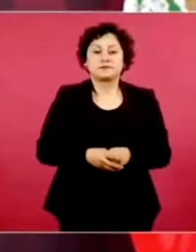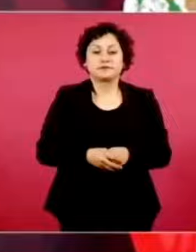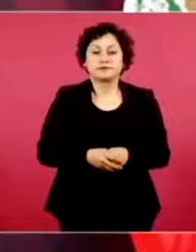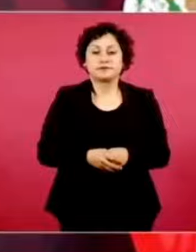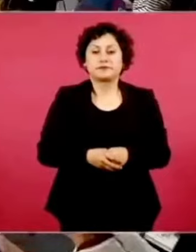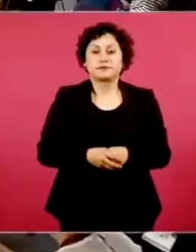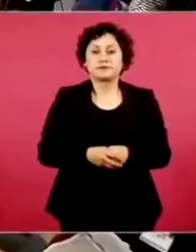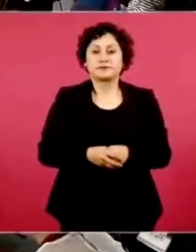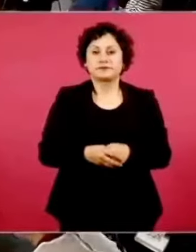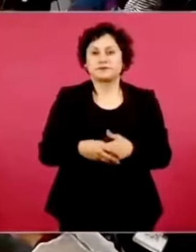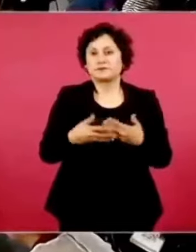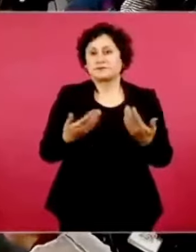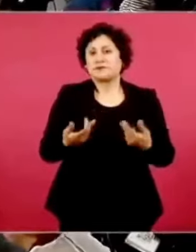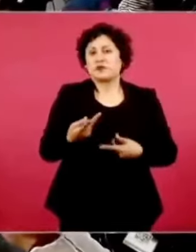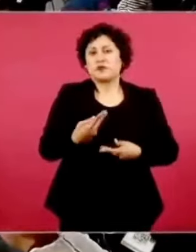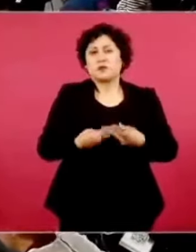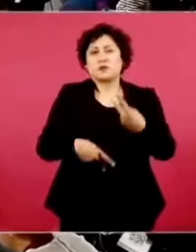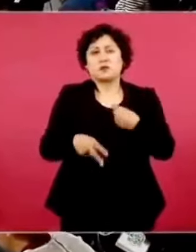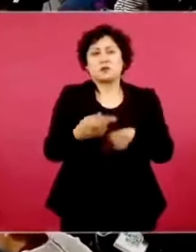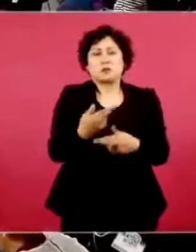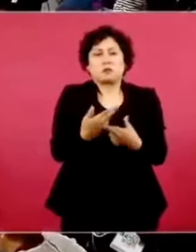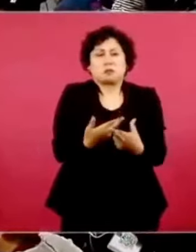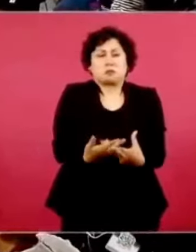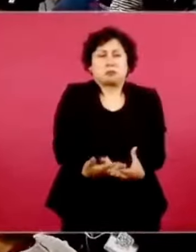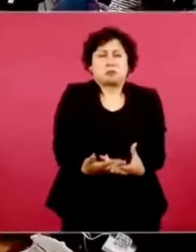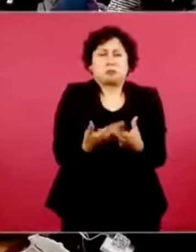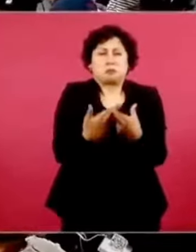lo fecundo de nuestra historia política,